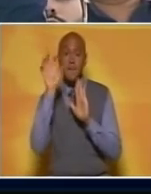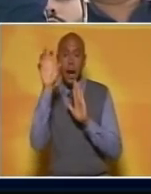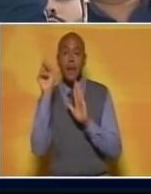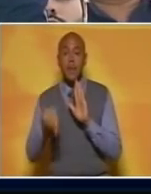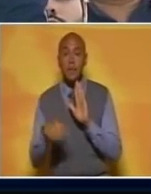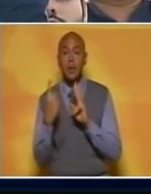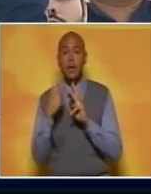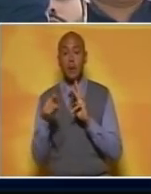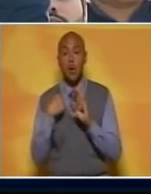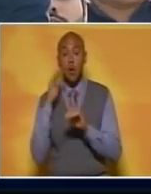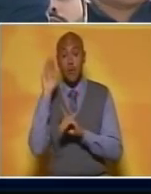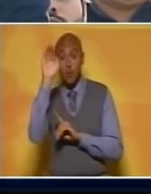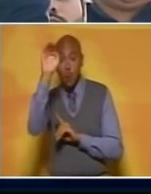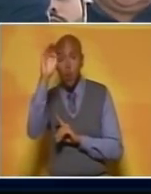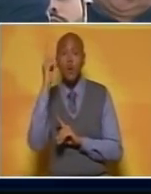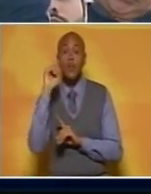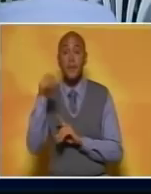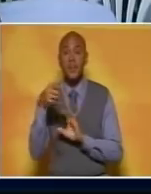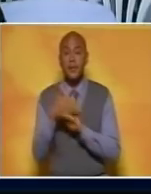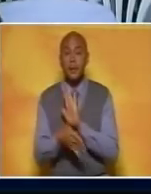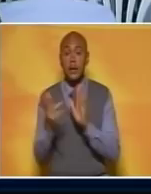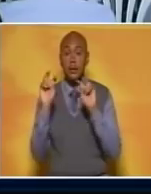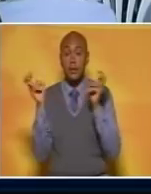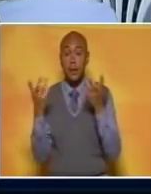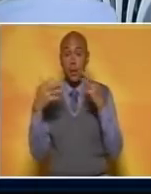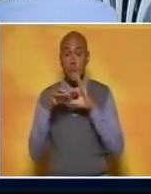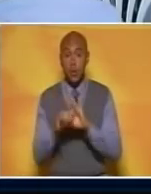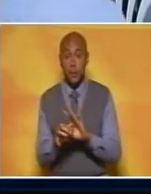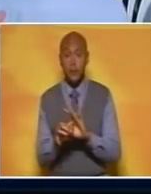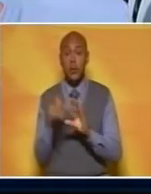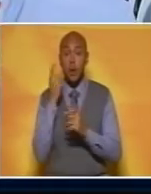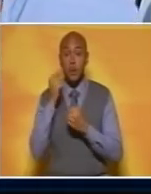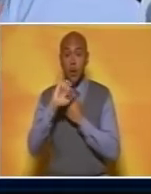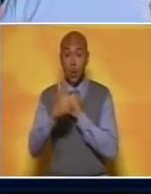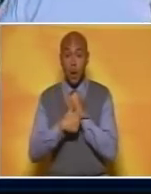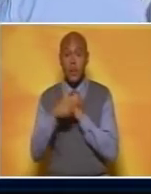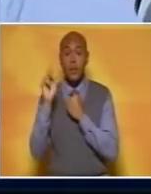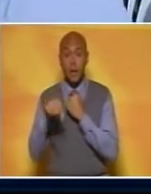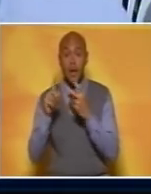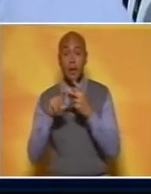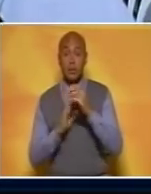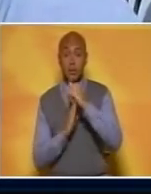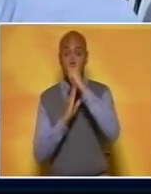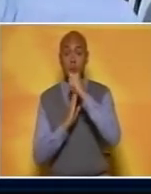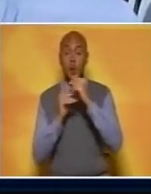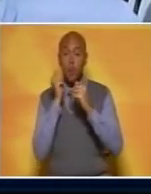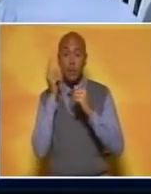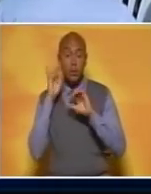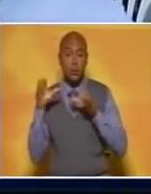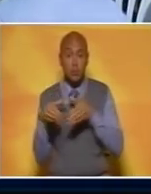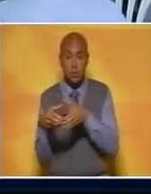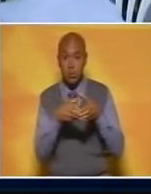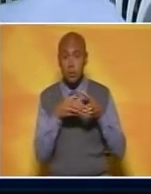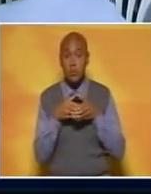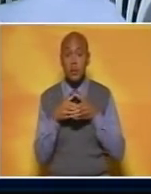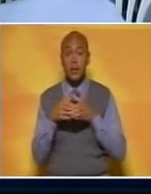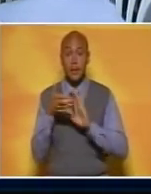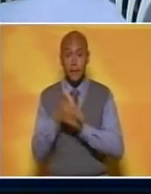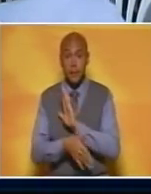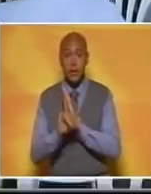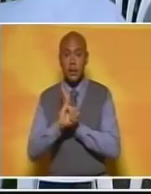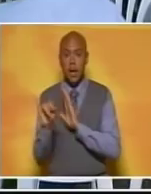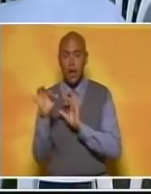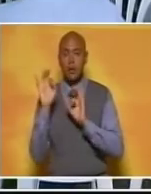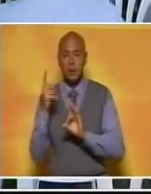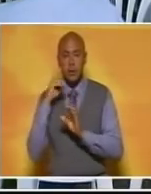trazado de cara al futuro, es la unión. Tanto Guaidó como los representantes desde los diversos sectores han expresado su